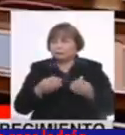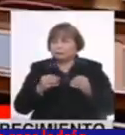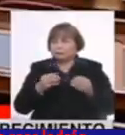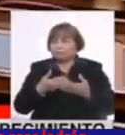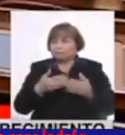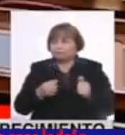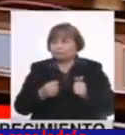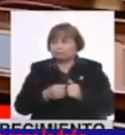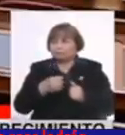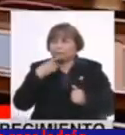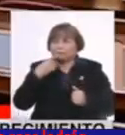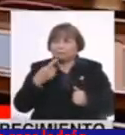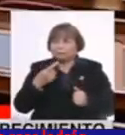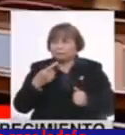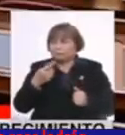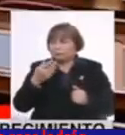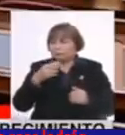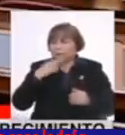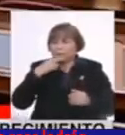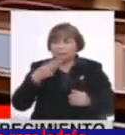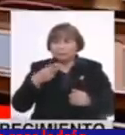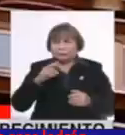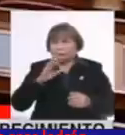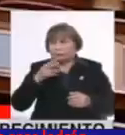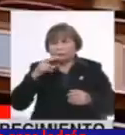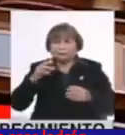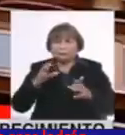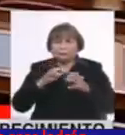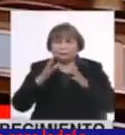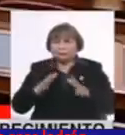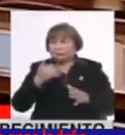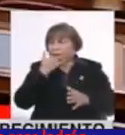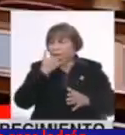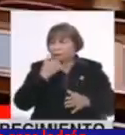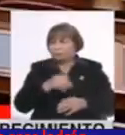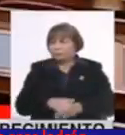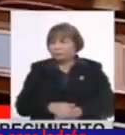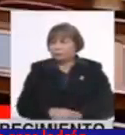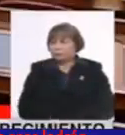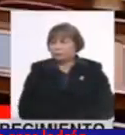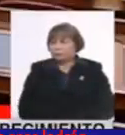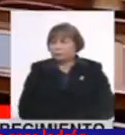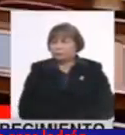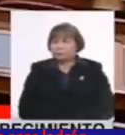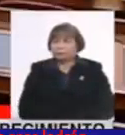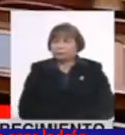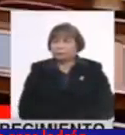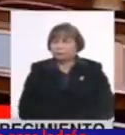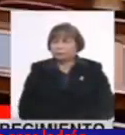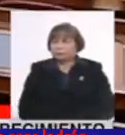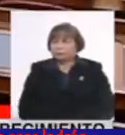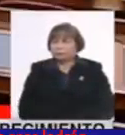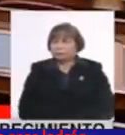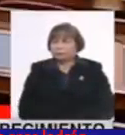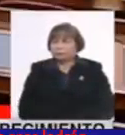hay ¿a qué se para... refirió la señorita Jennifer a su a la congresista presidenta, que habló? Sí, sí, claro, se ha equivocado.